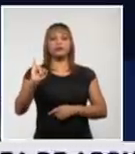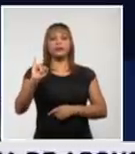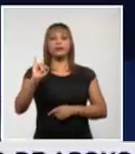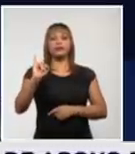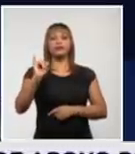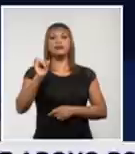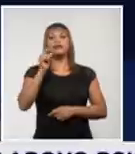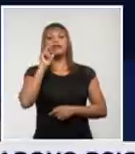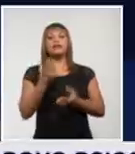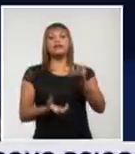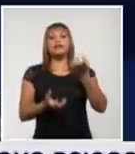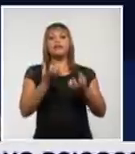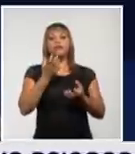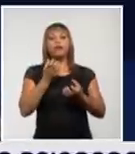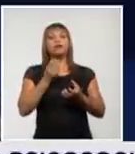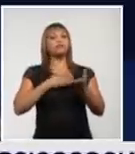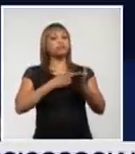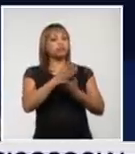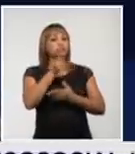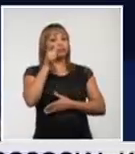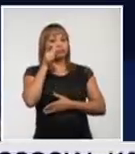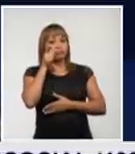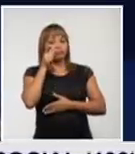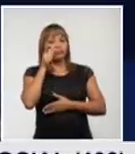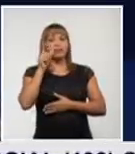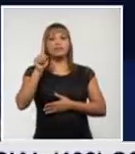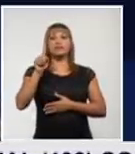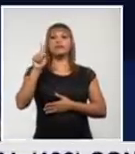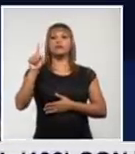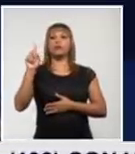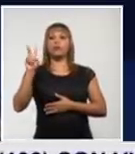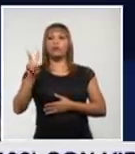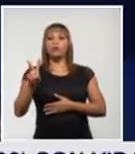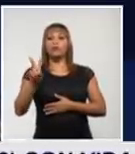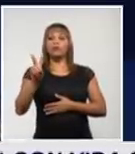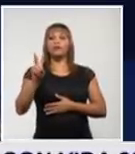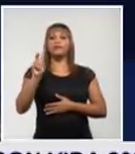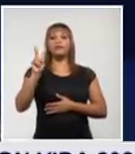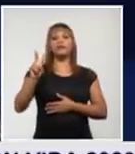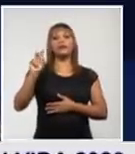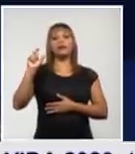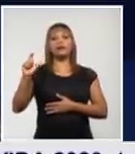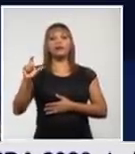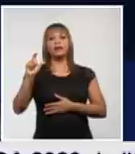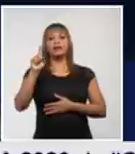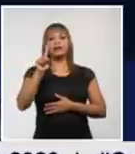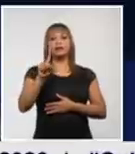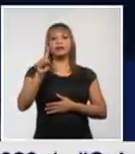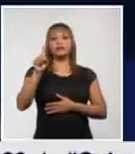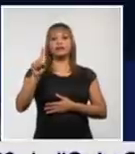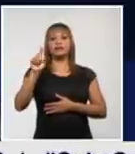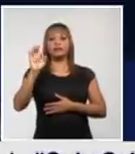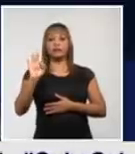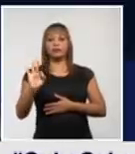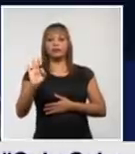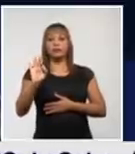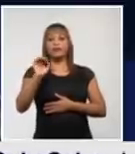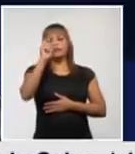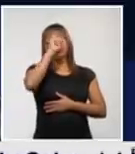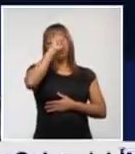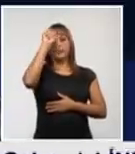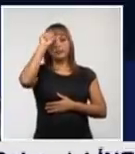que mantiene una vigilancia, 112, de Villa Clara 118, de Santi Espíritus